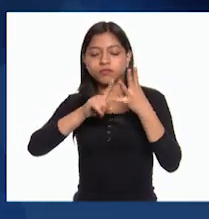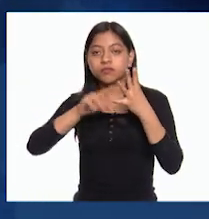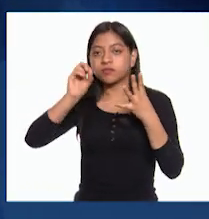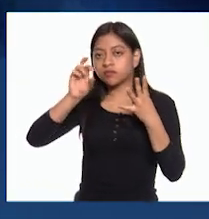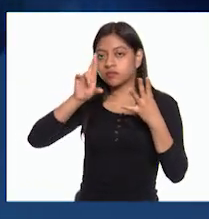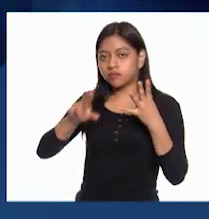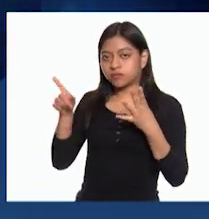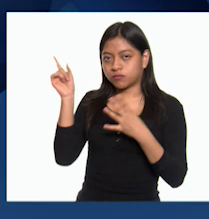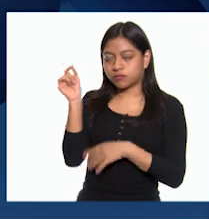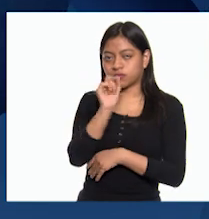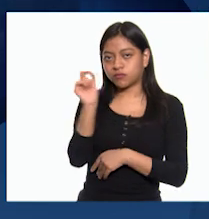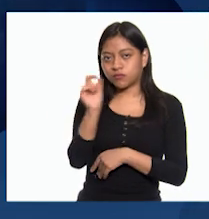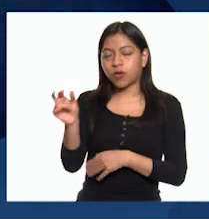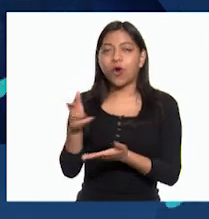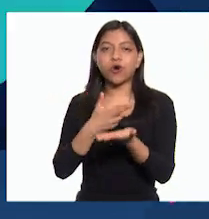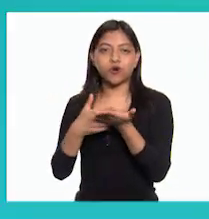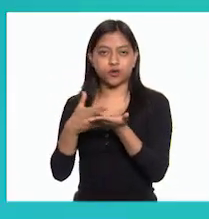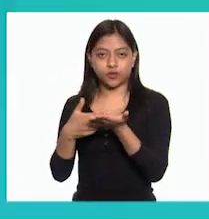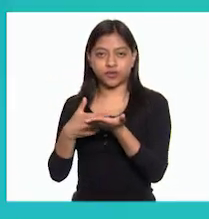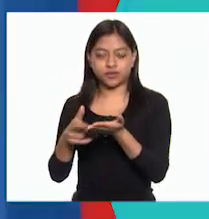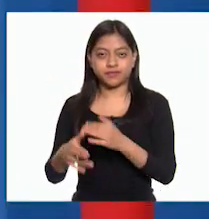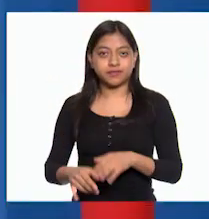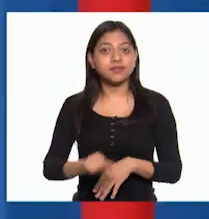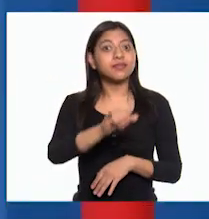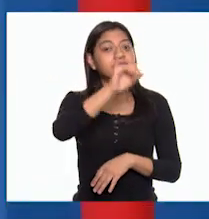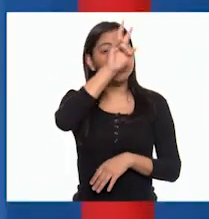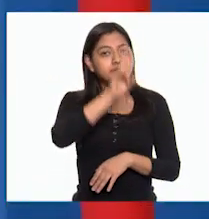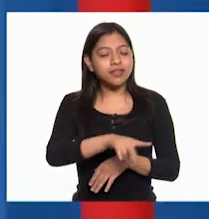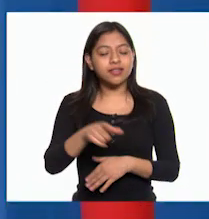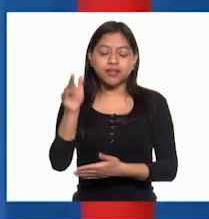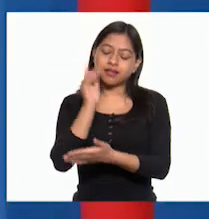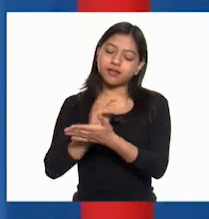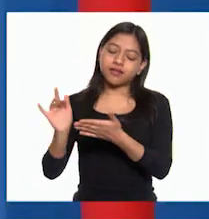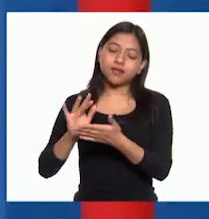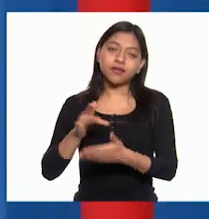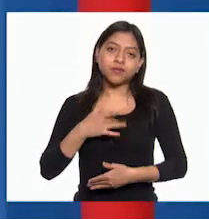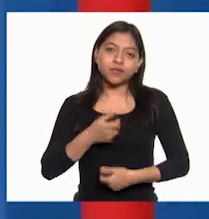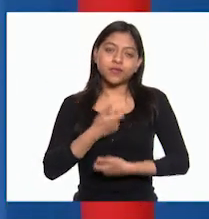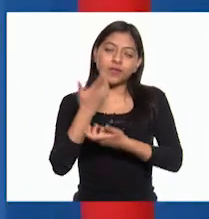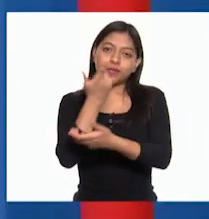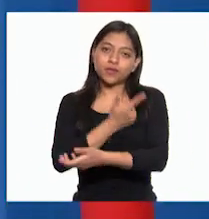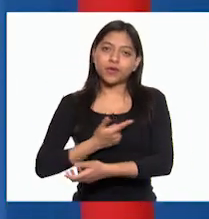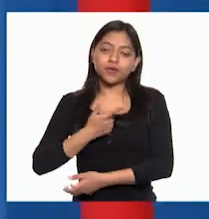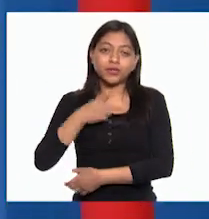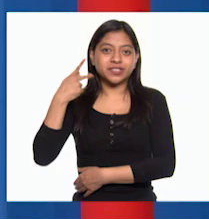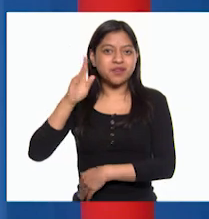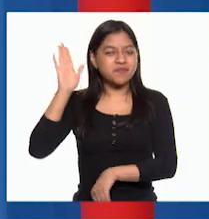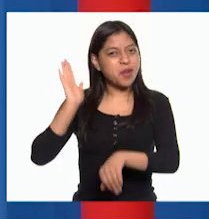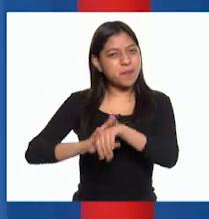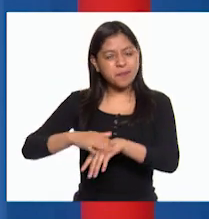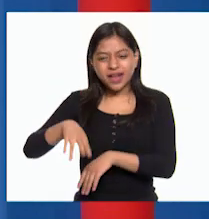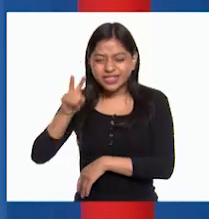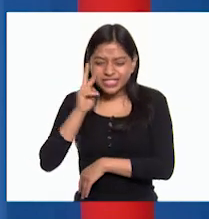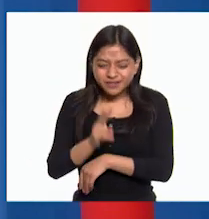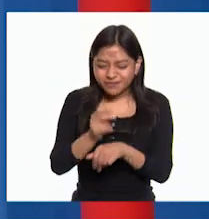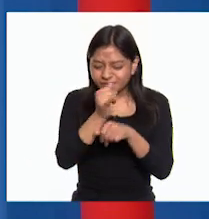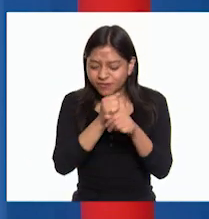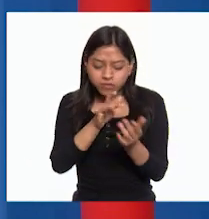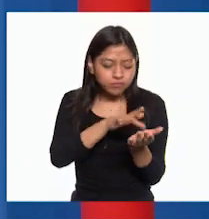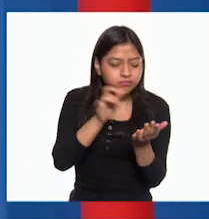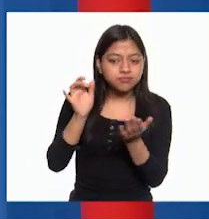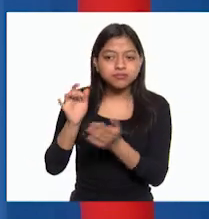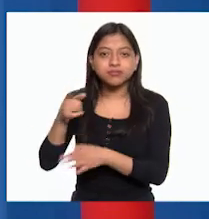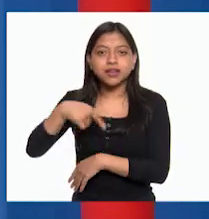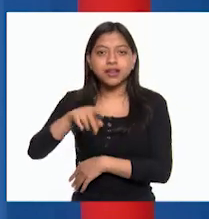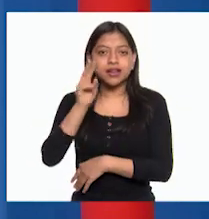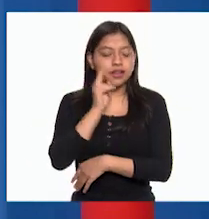con rosa. Así es, y disfruto mucho la lectura de los textos, pero más aún cuando profundizamos en ellos